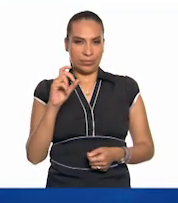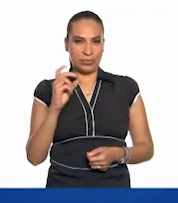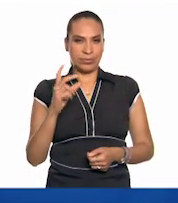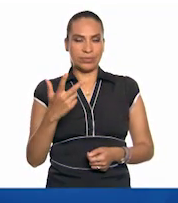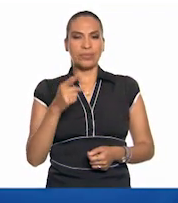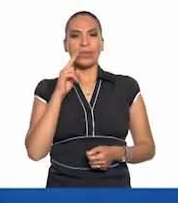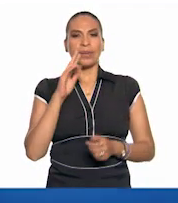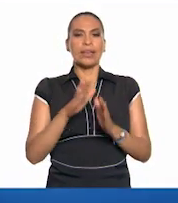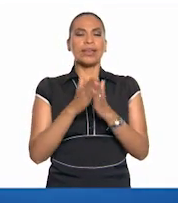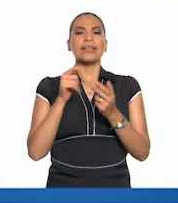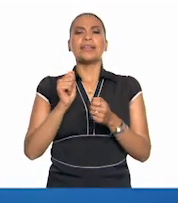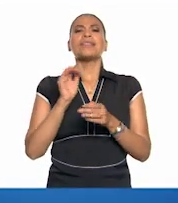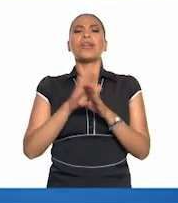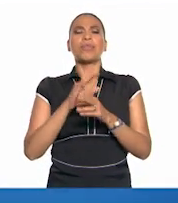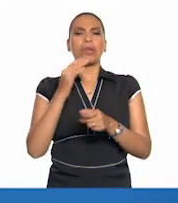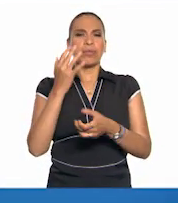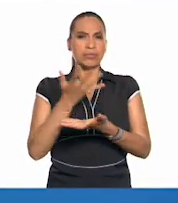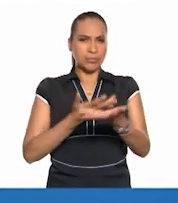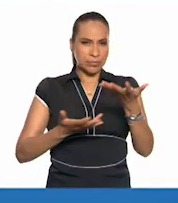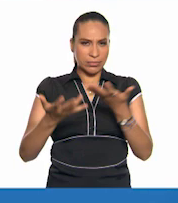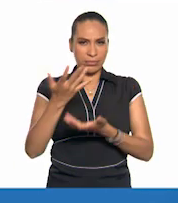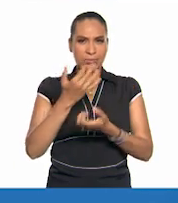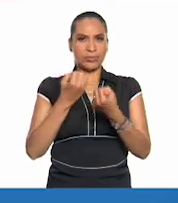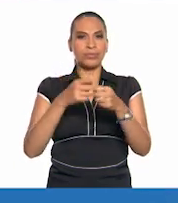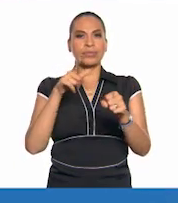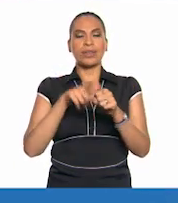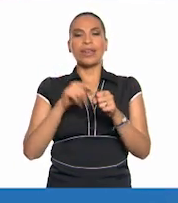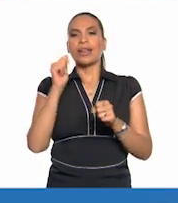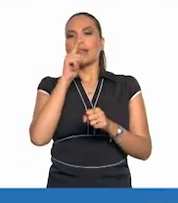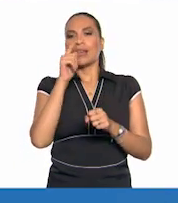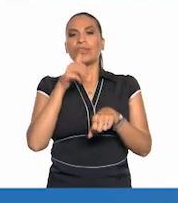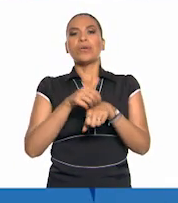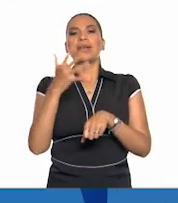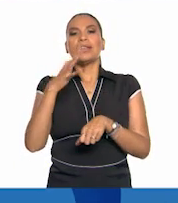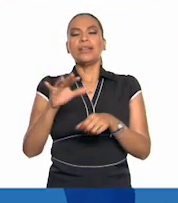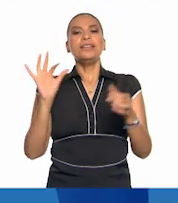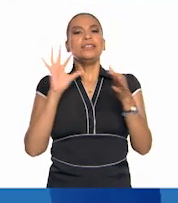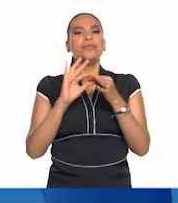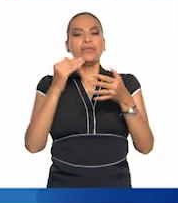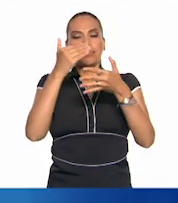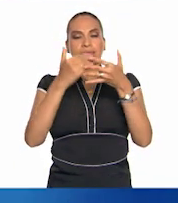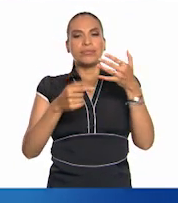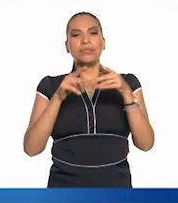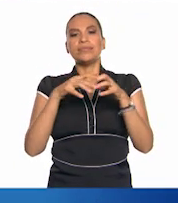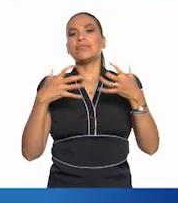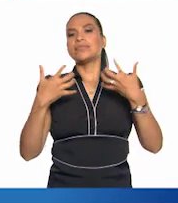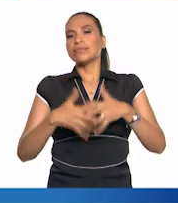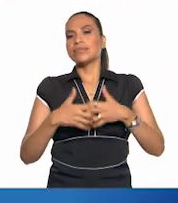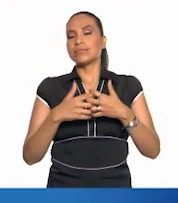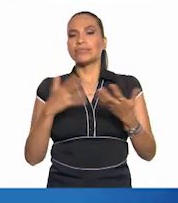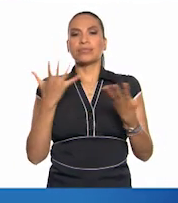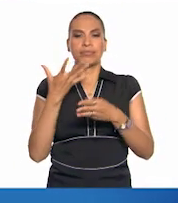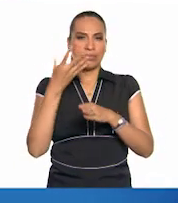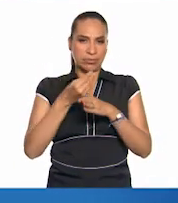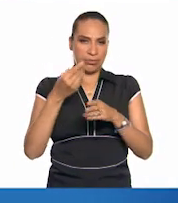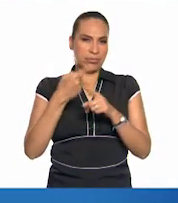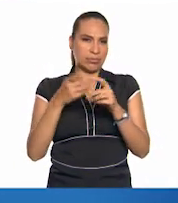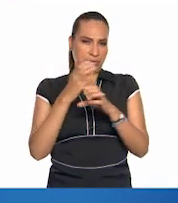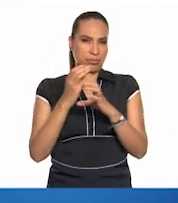Práctica social del lenguaje número 10. Describir un proceso de fabricación o